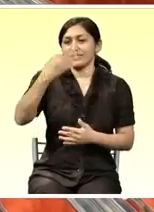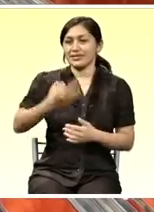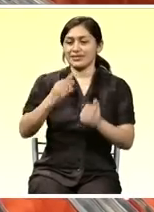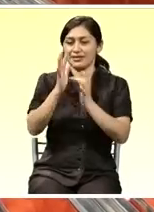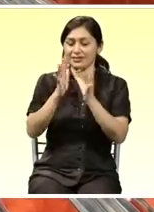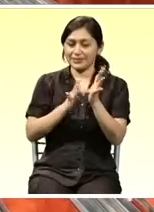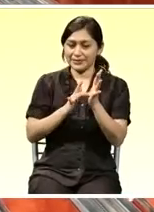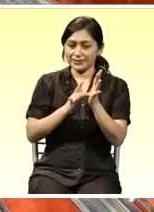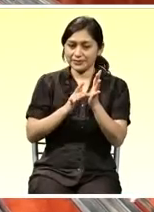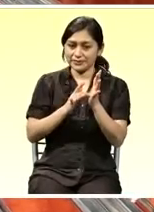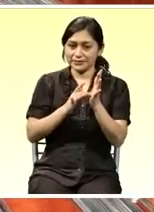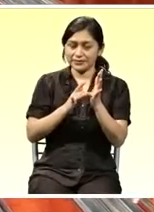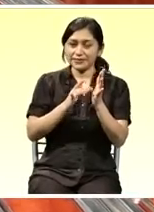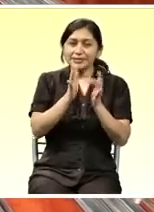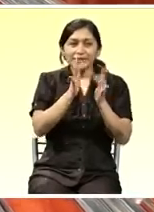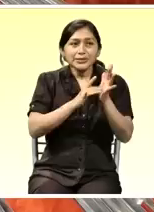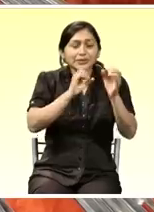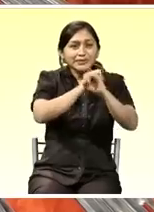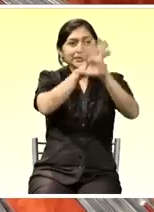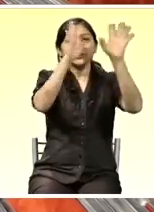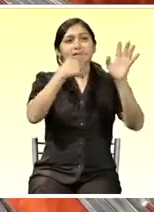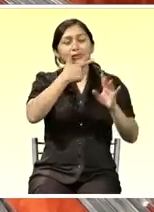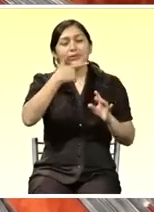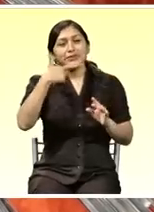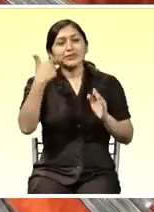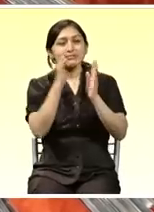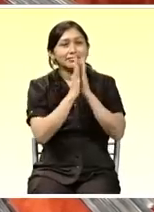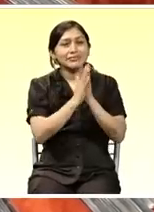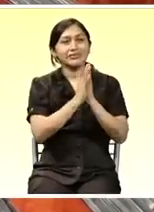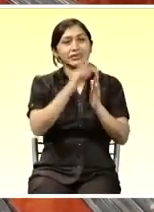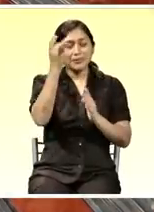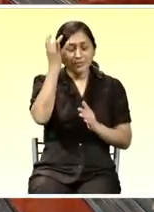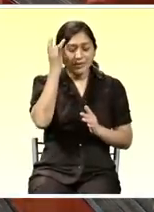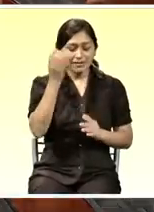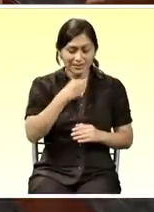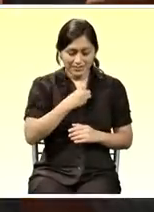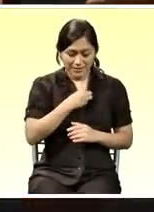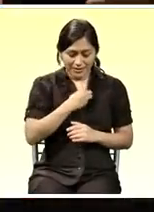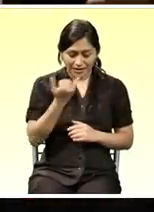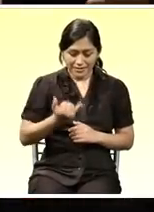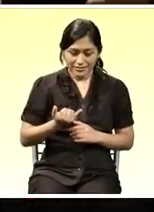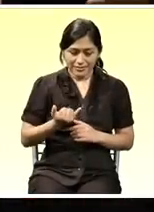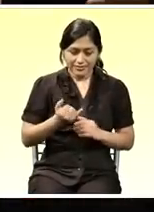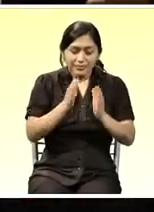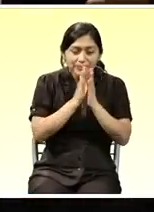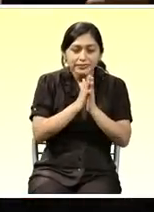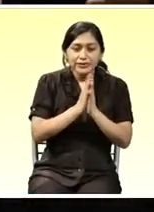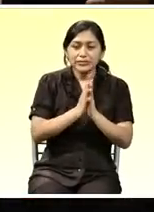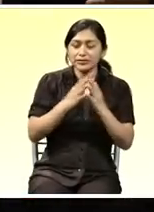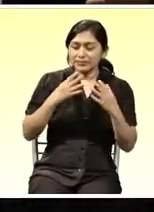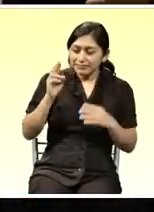Dulcísimo Señor del milagro, perdona mis pecados y libra por tu